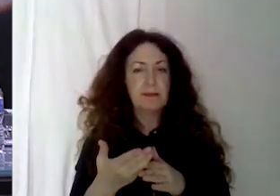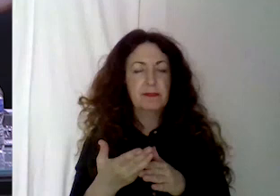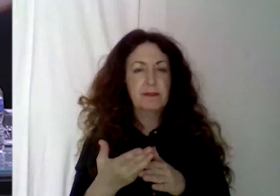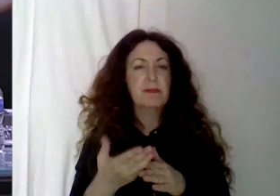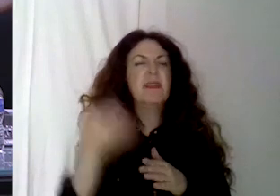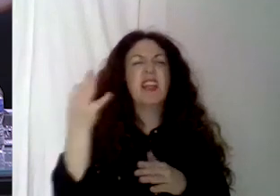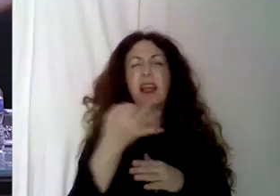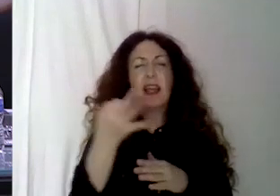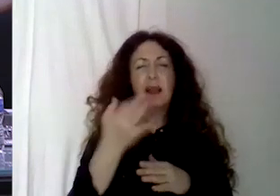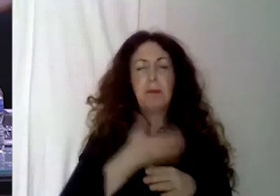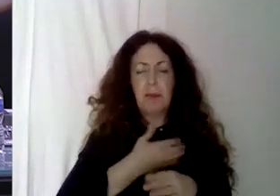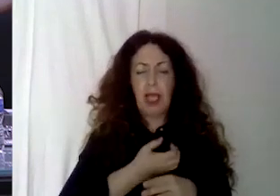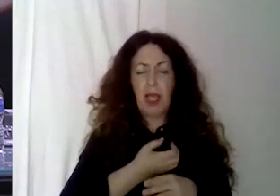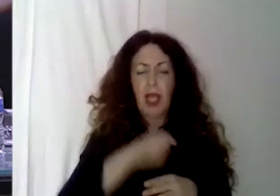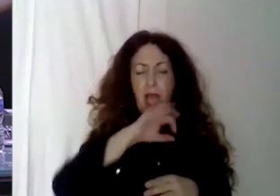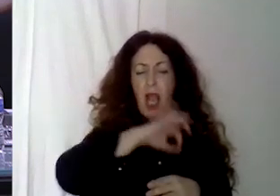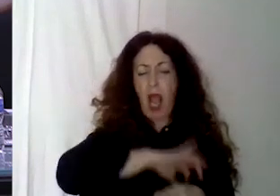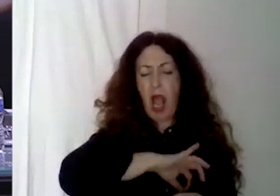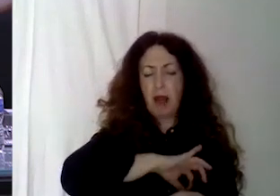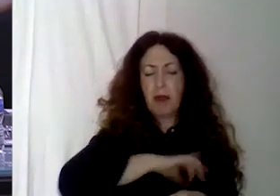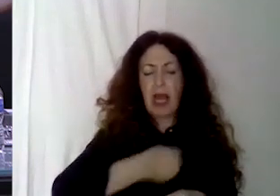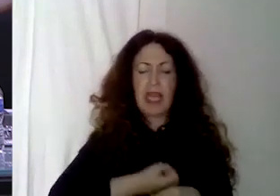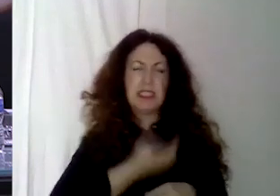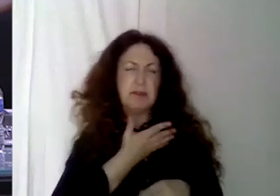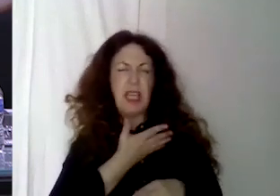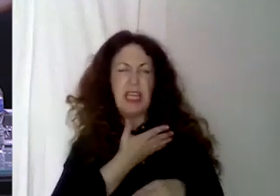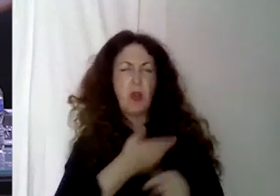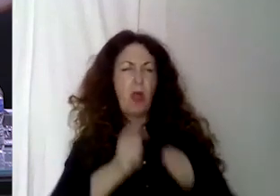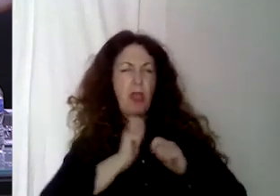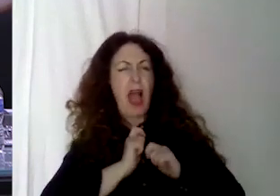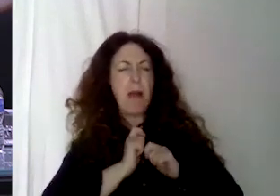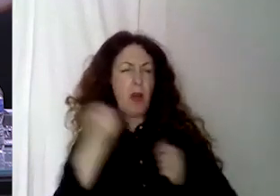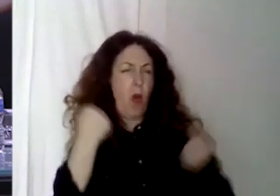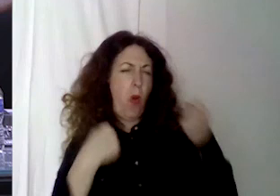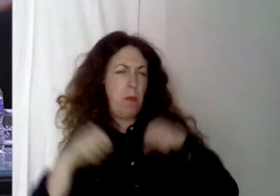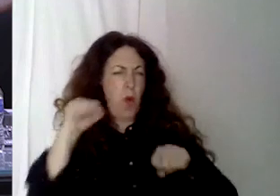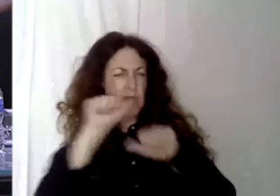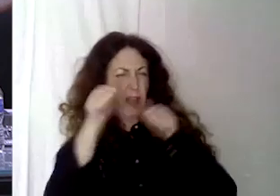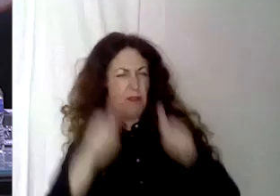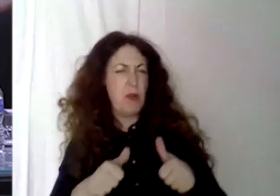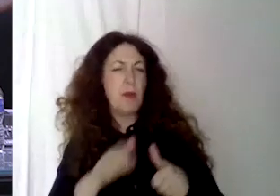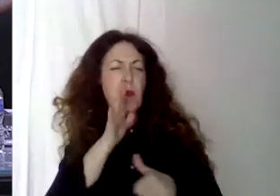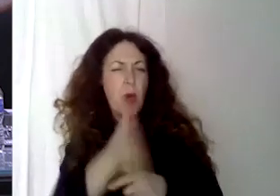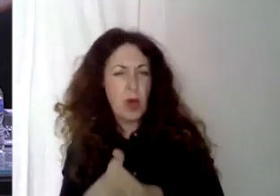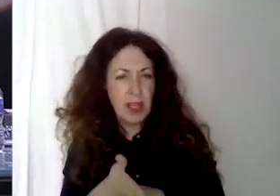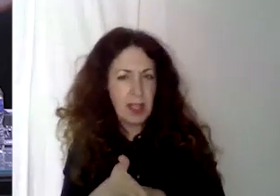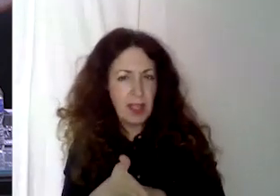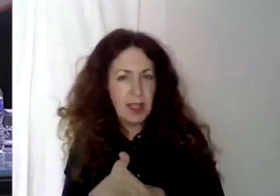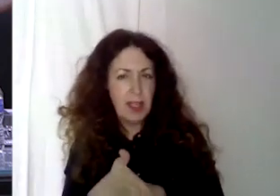¿Es mi alma? ¿Es mi espíritu? ¿Qué me conduce a comportarme como de esa manera? ¿Es la retórica?